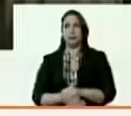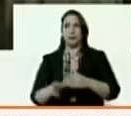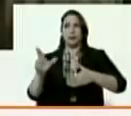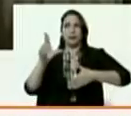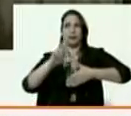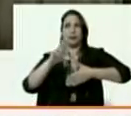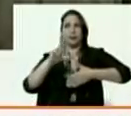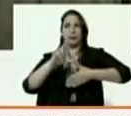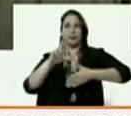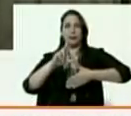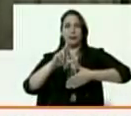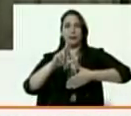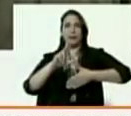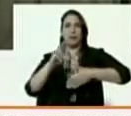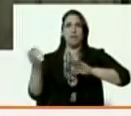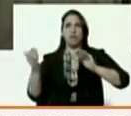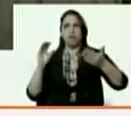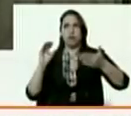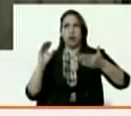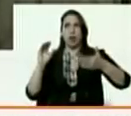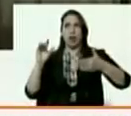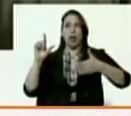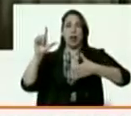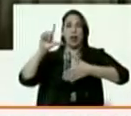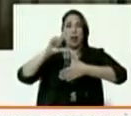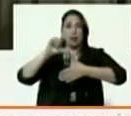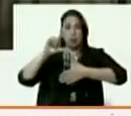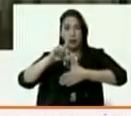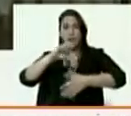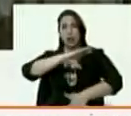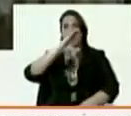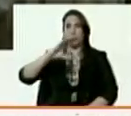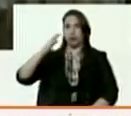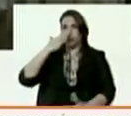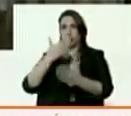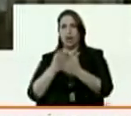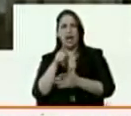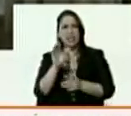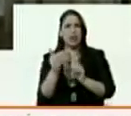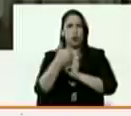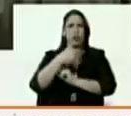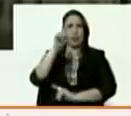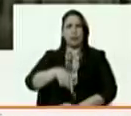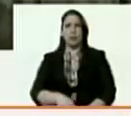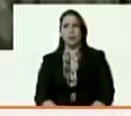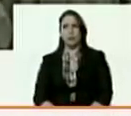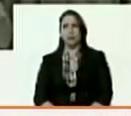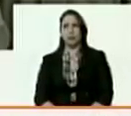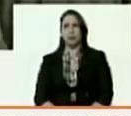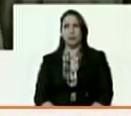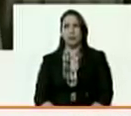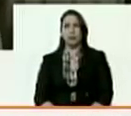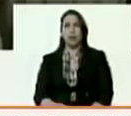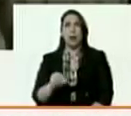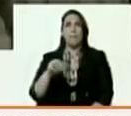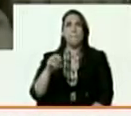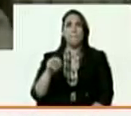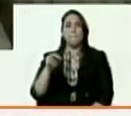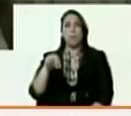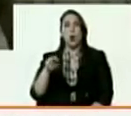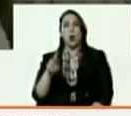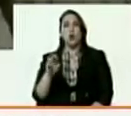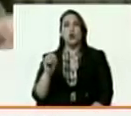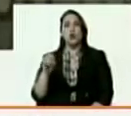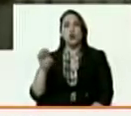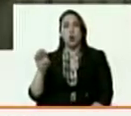el latinoamericanismo y el Caribe. Ahí están escondidas pues también el monroísmo y el